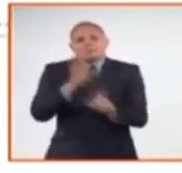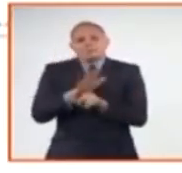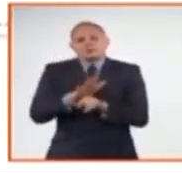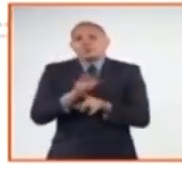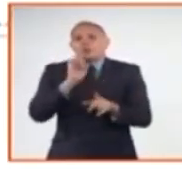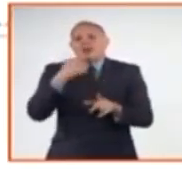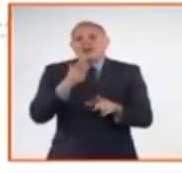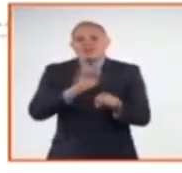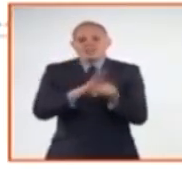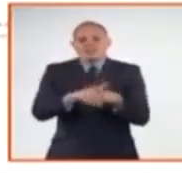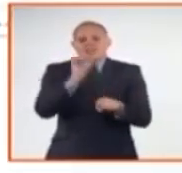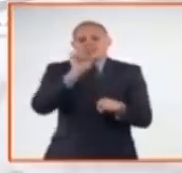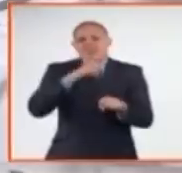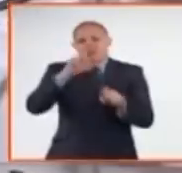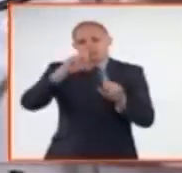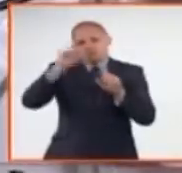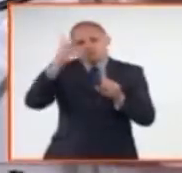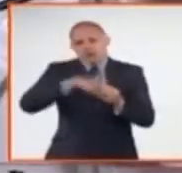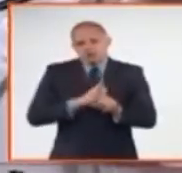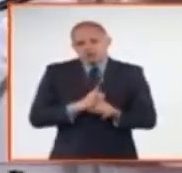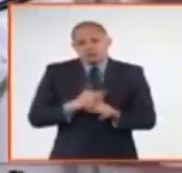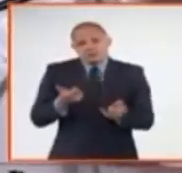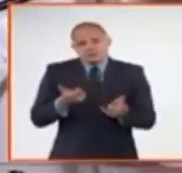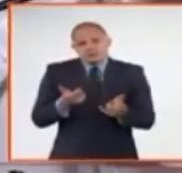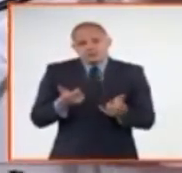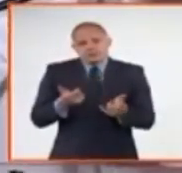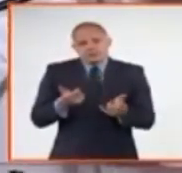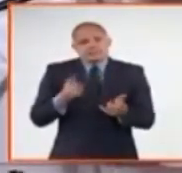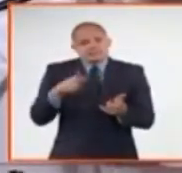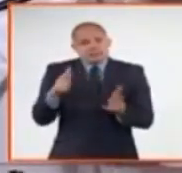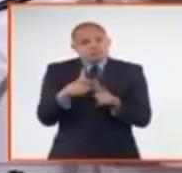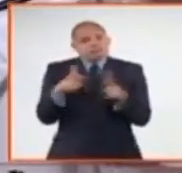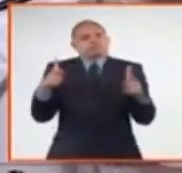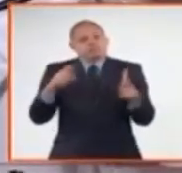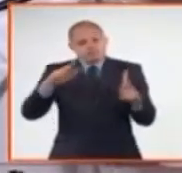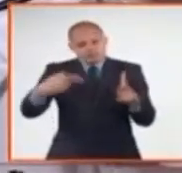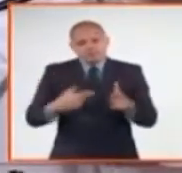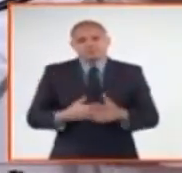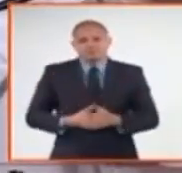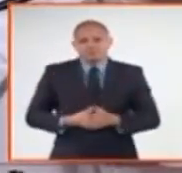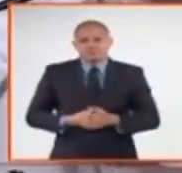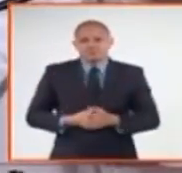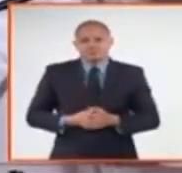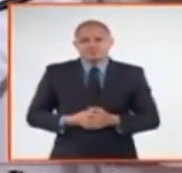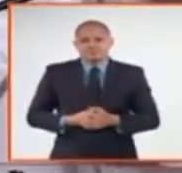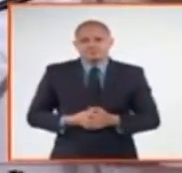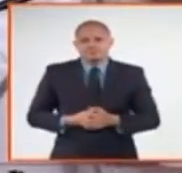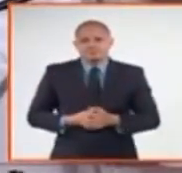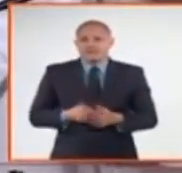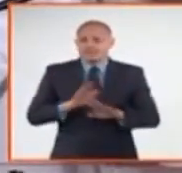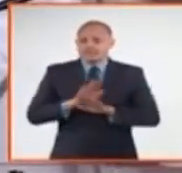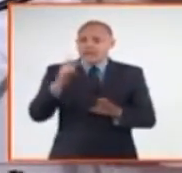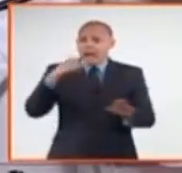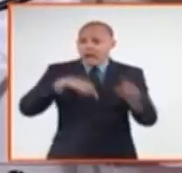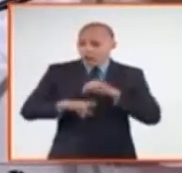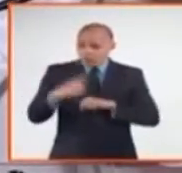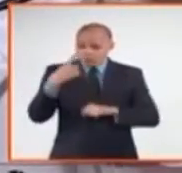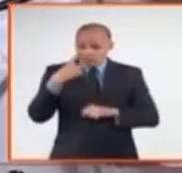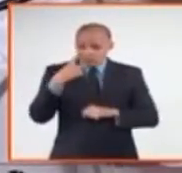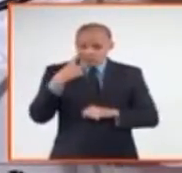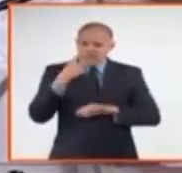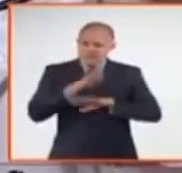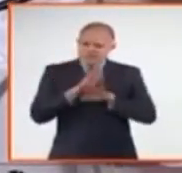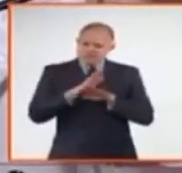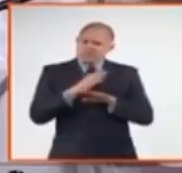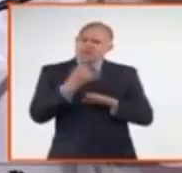menor proporción proporción y ahí bueno se puede ver con claridad y entonces se está viendo la tendencia ahora en las últimos día y